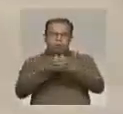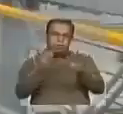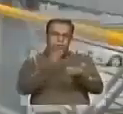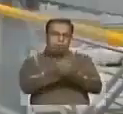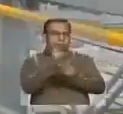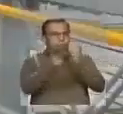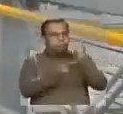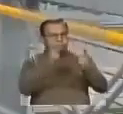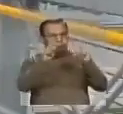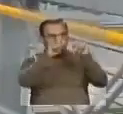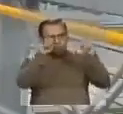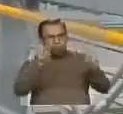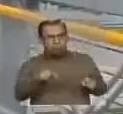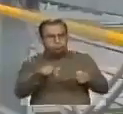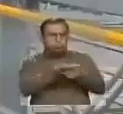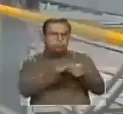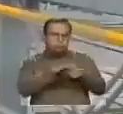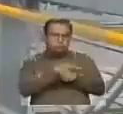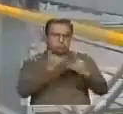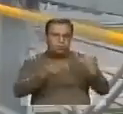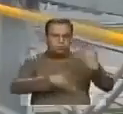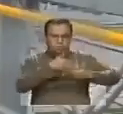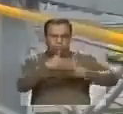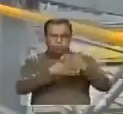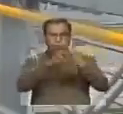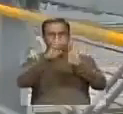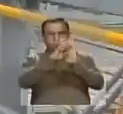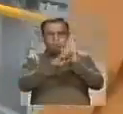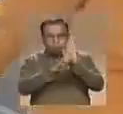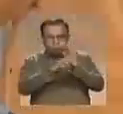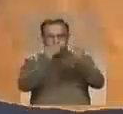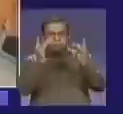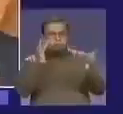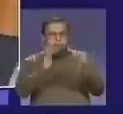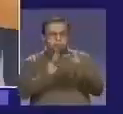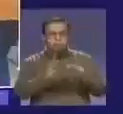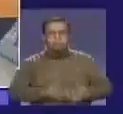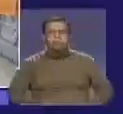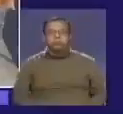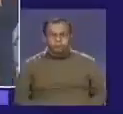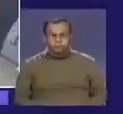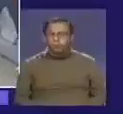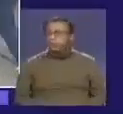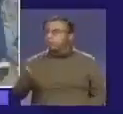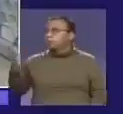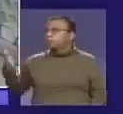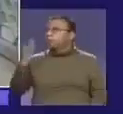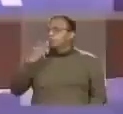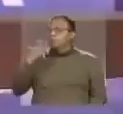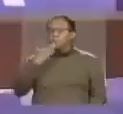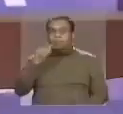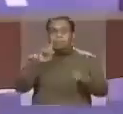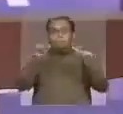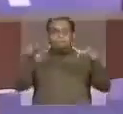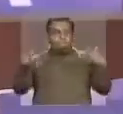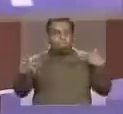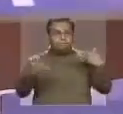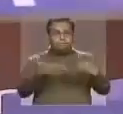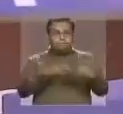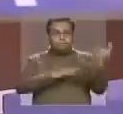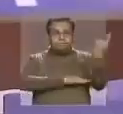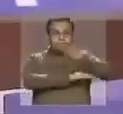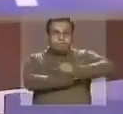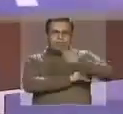el colegio para indagar sobre la situación y activar las rutas y protocolos pertinentes. Gracias, Daniela. Durante el